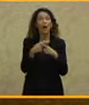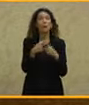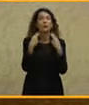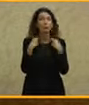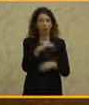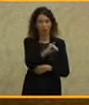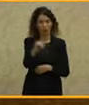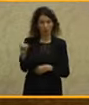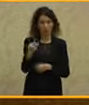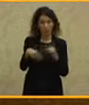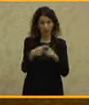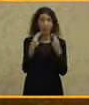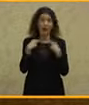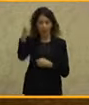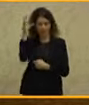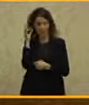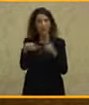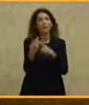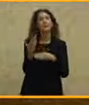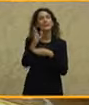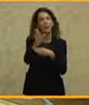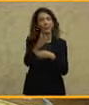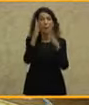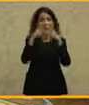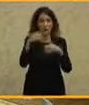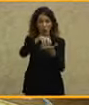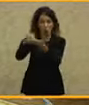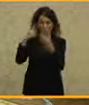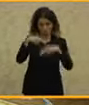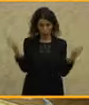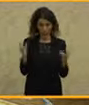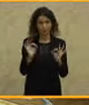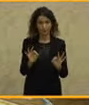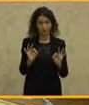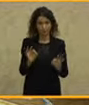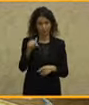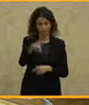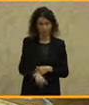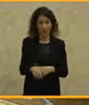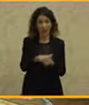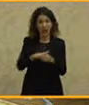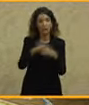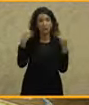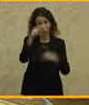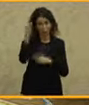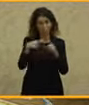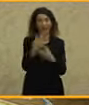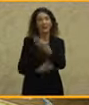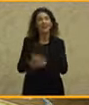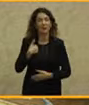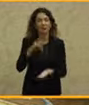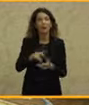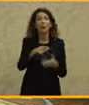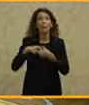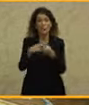parlamentarios y parlamentarias y representantes de la Administración Pública de Ámbito de Salud Mental y de la Discapacidad,